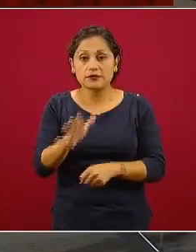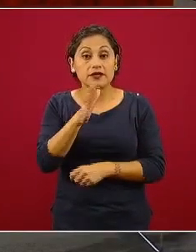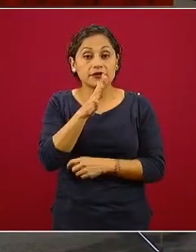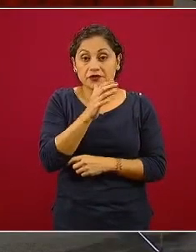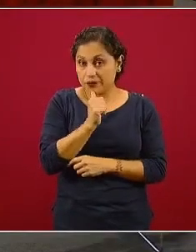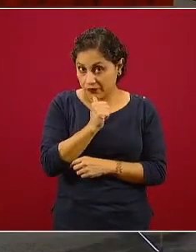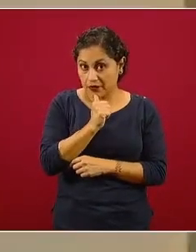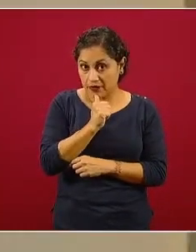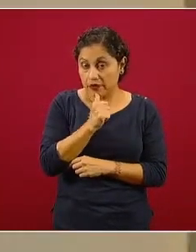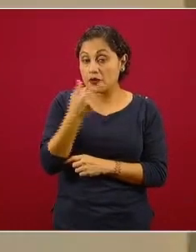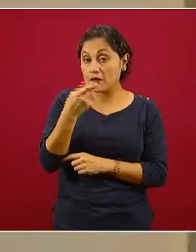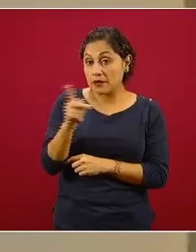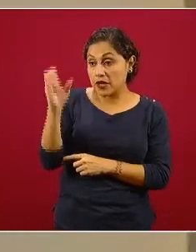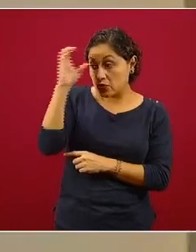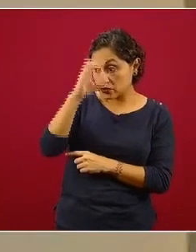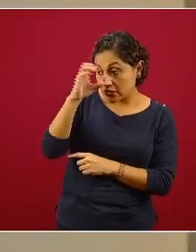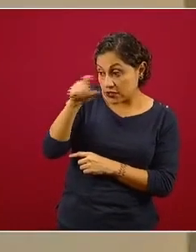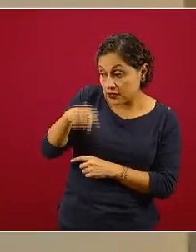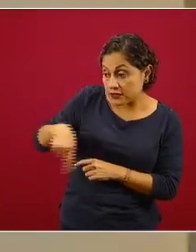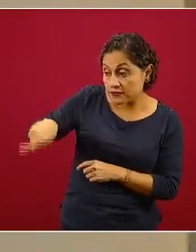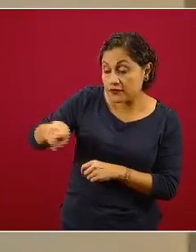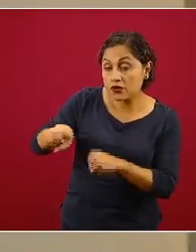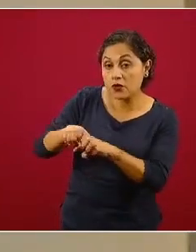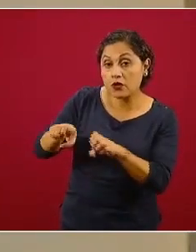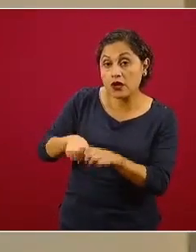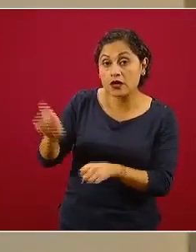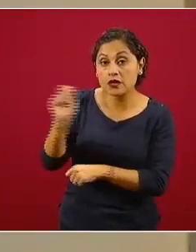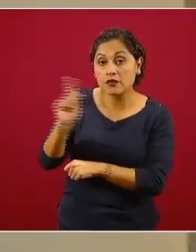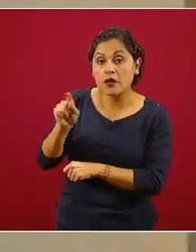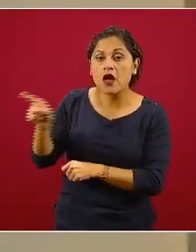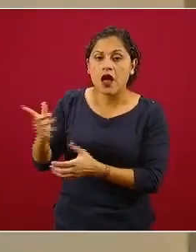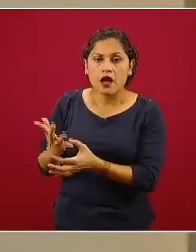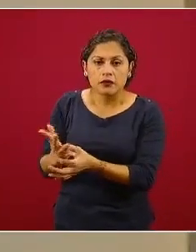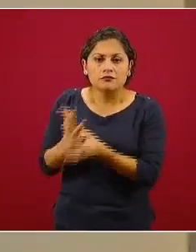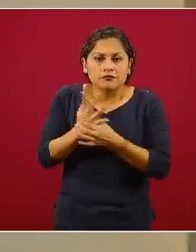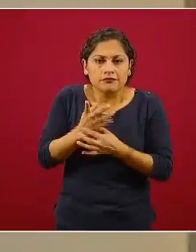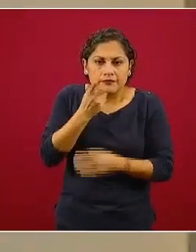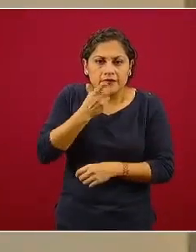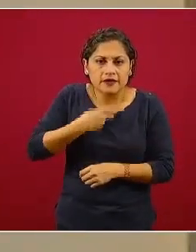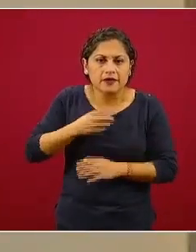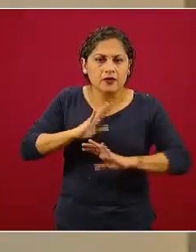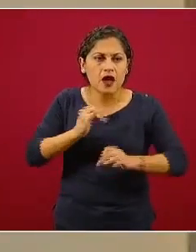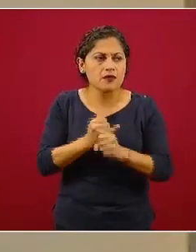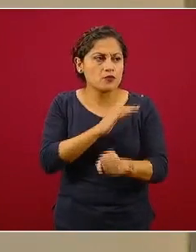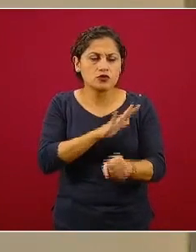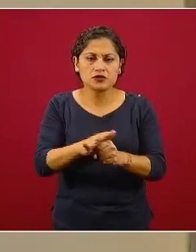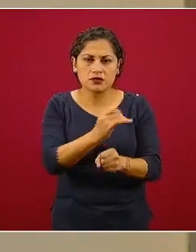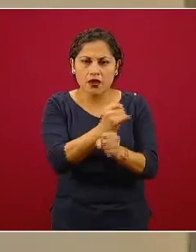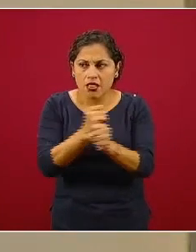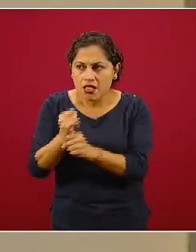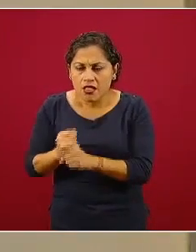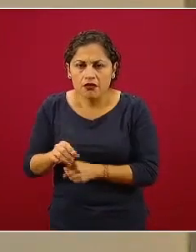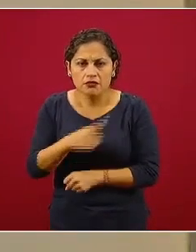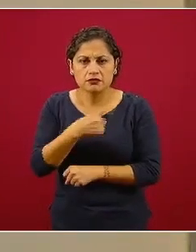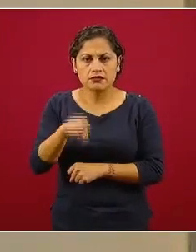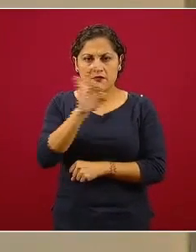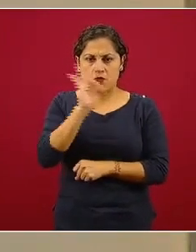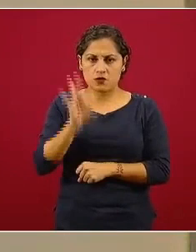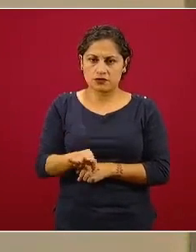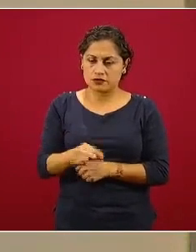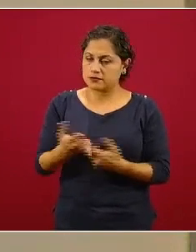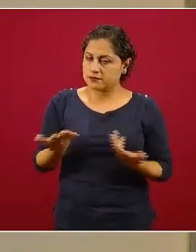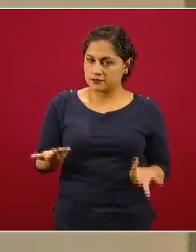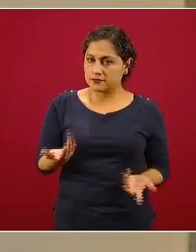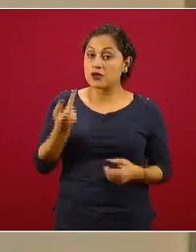y científico sabemos que es innecesario de realizar, ¿sí? Pero un elemento adicional muy